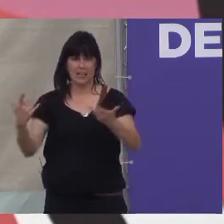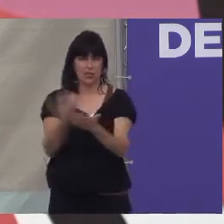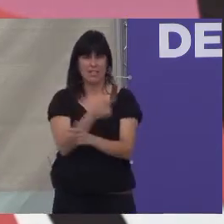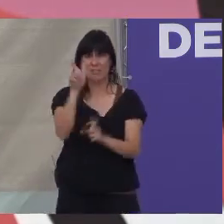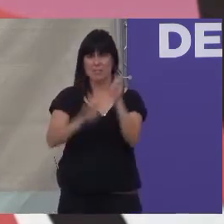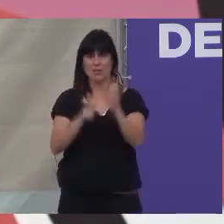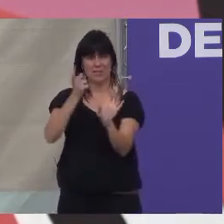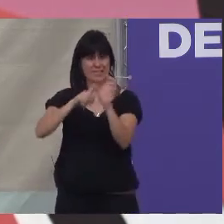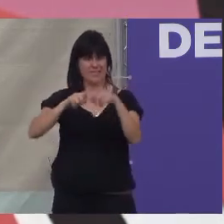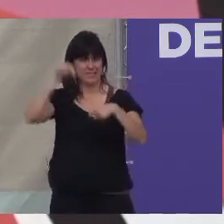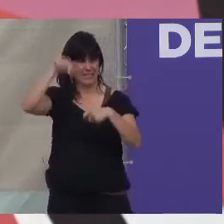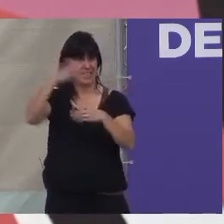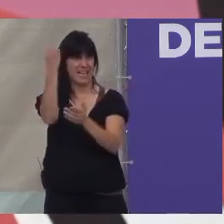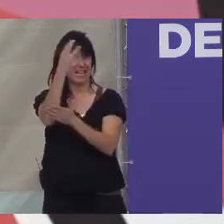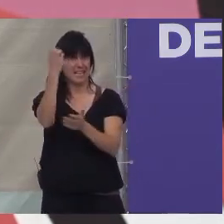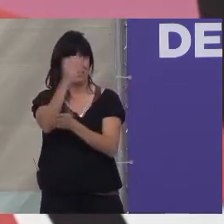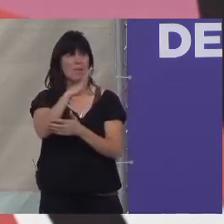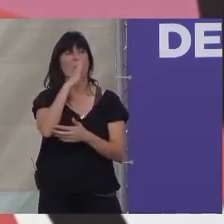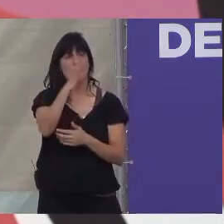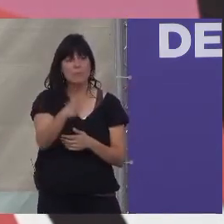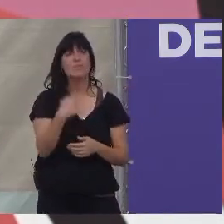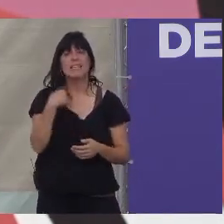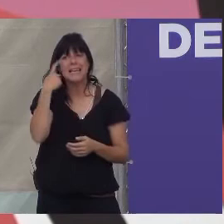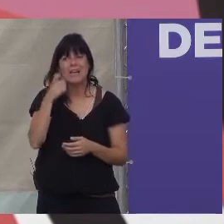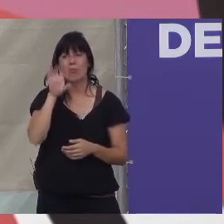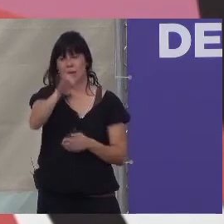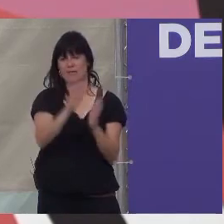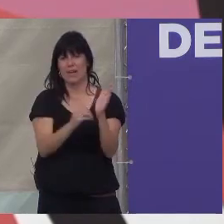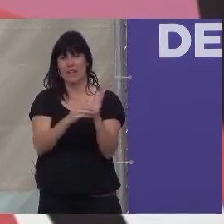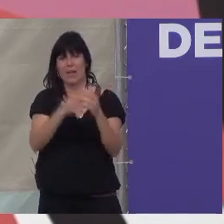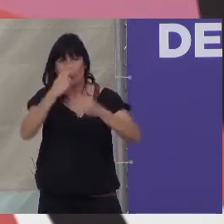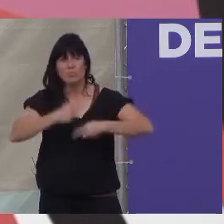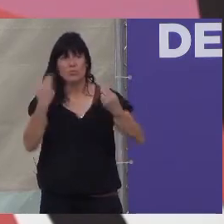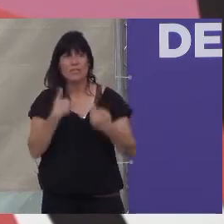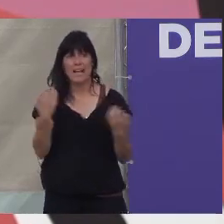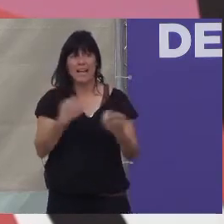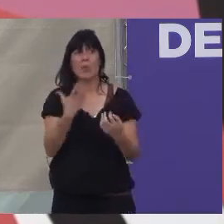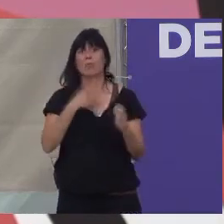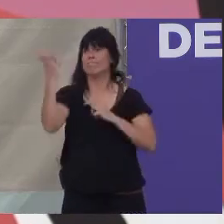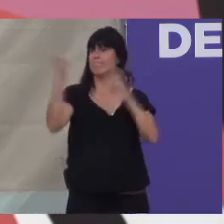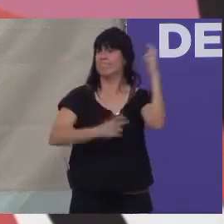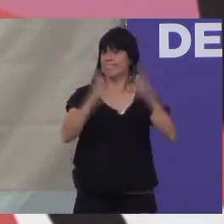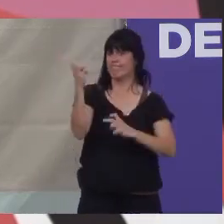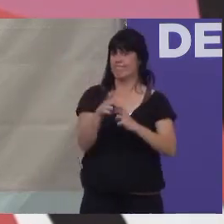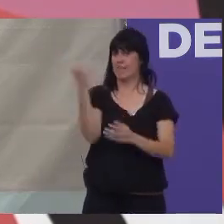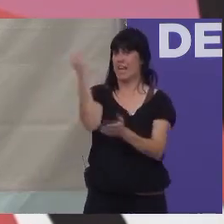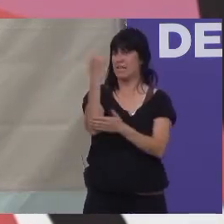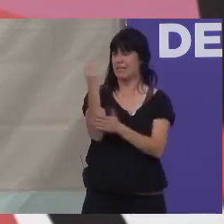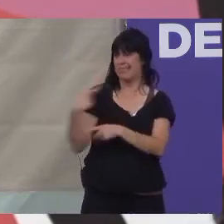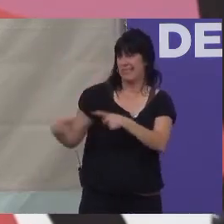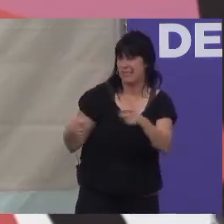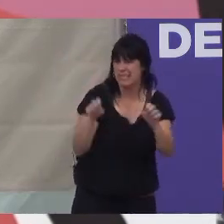asamblea, porque creo que el País Valenciano ha demostrado que podemos llegar a una asamblea de forma pacífica, sin guerras,